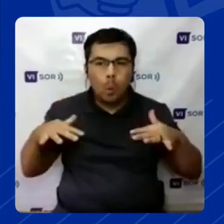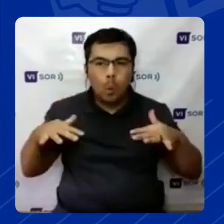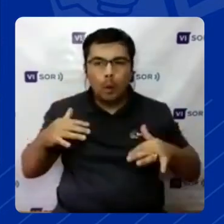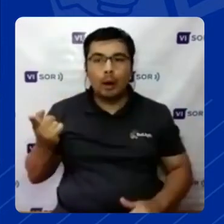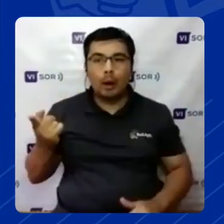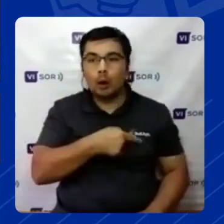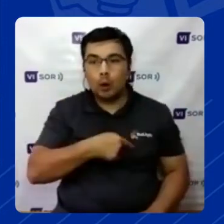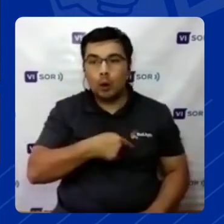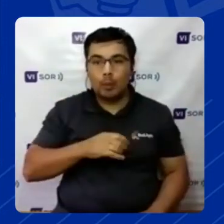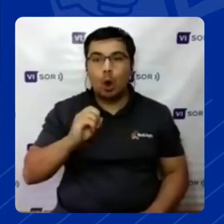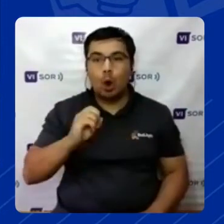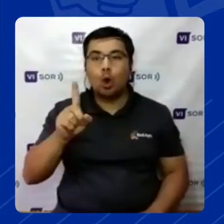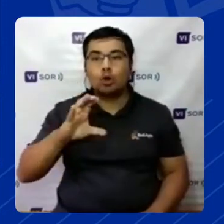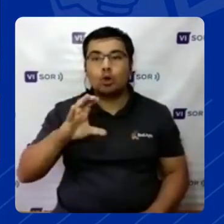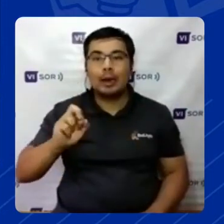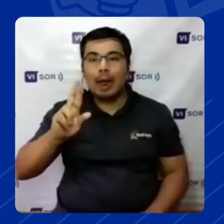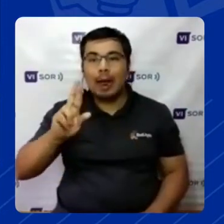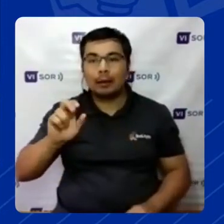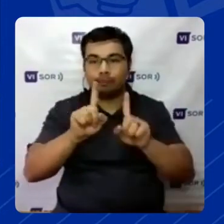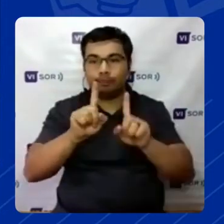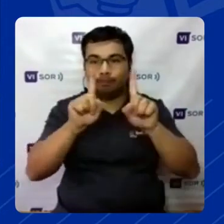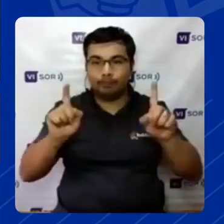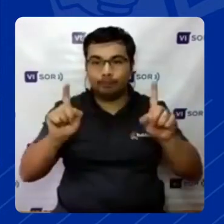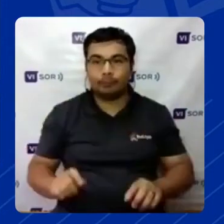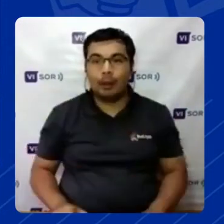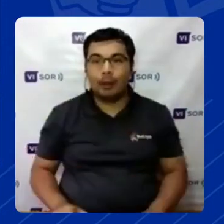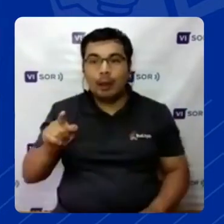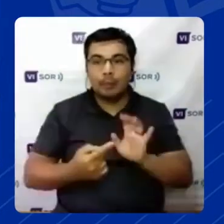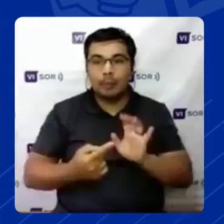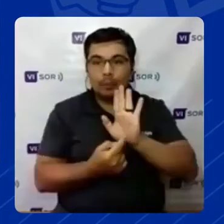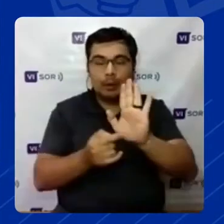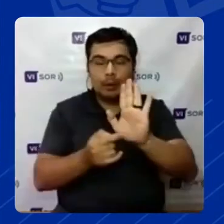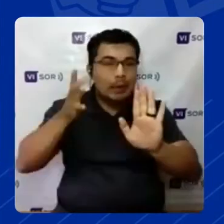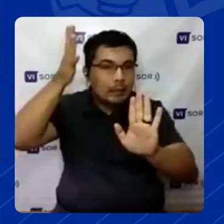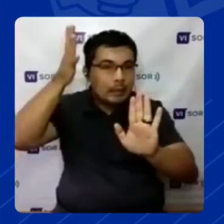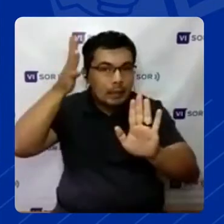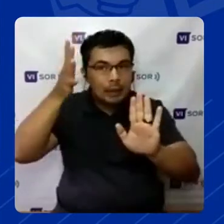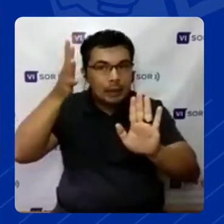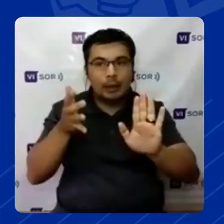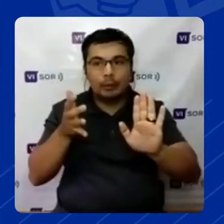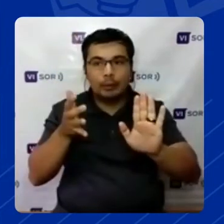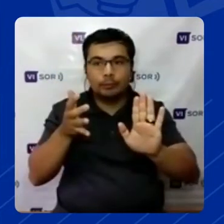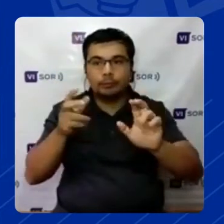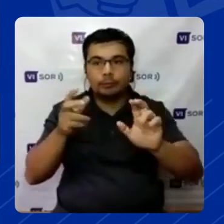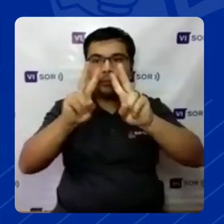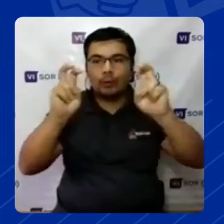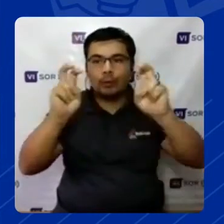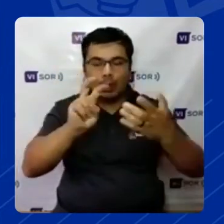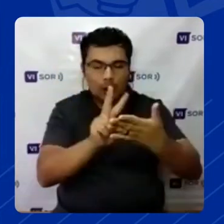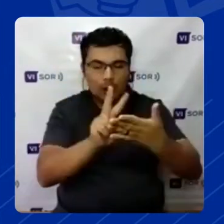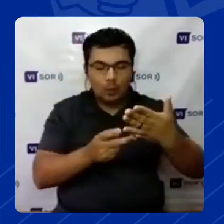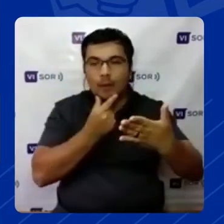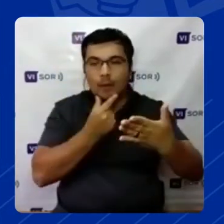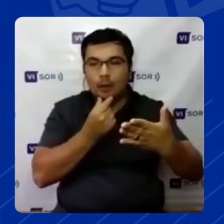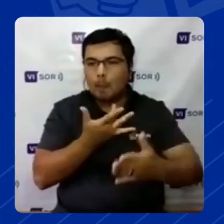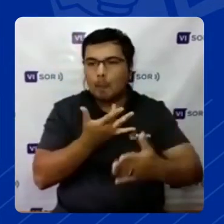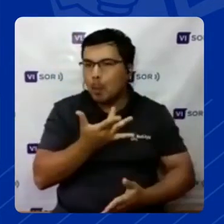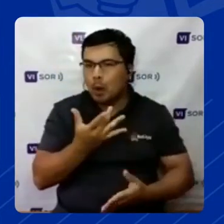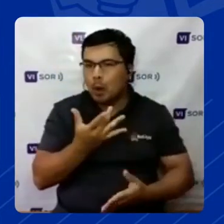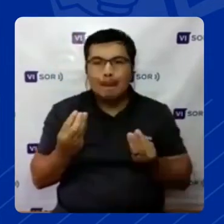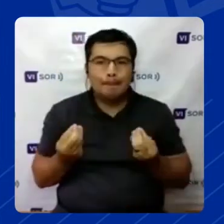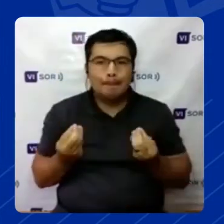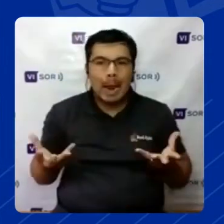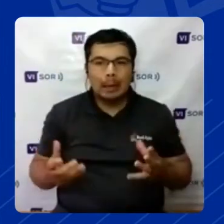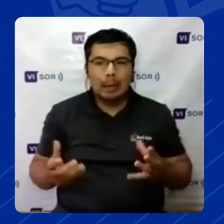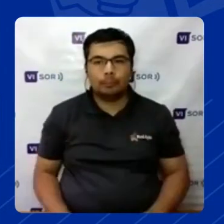Óscar García y él nos presentará su charla titulada Lectura Fácil. ¿Por qué y para quién?